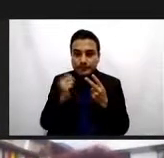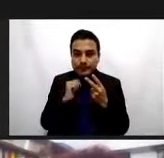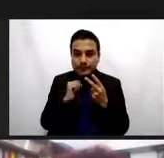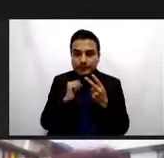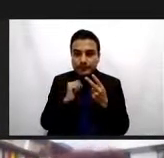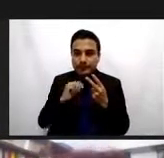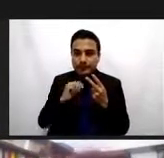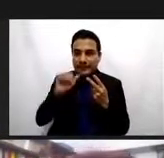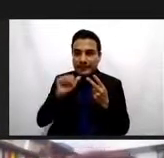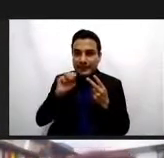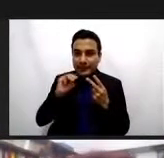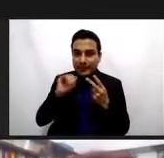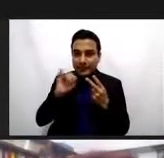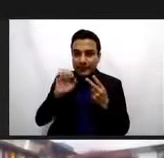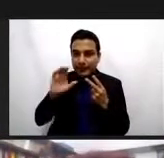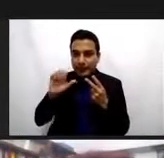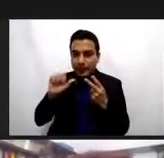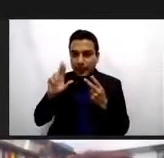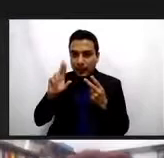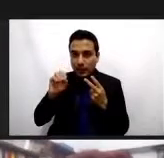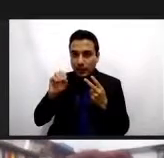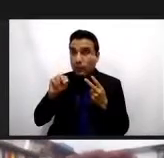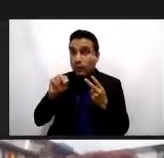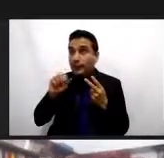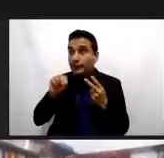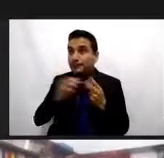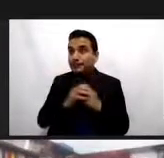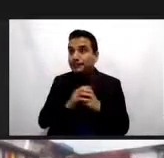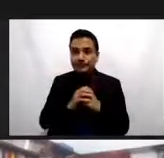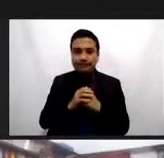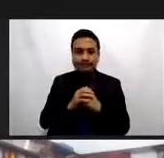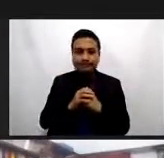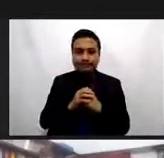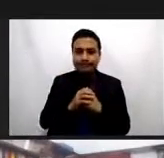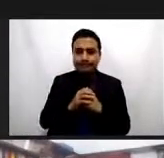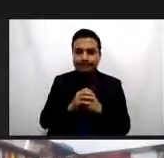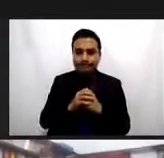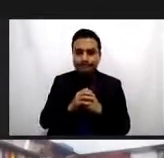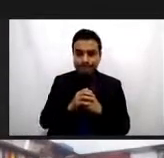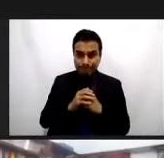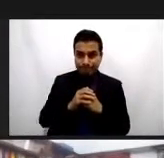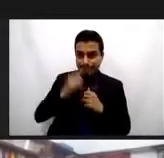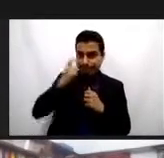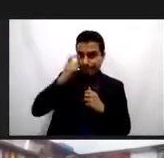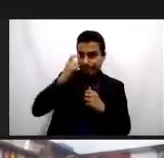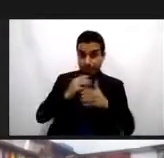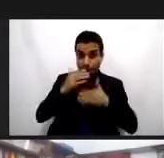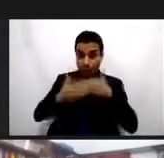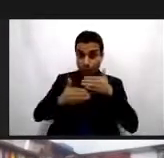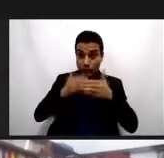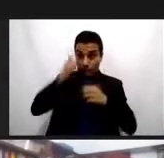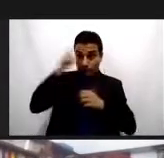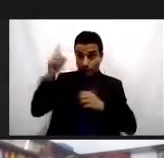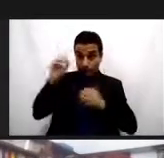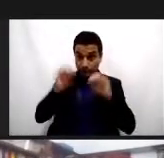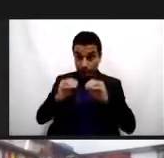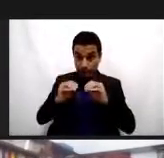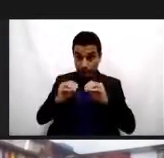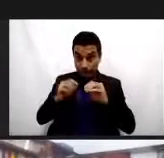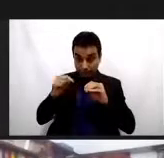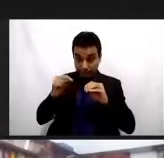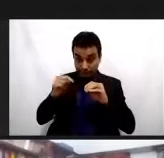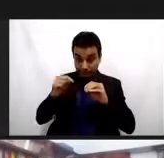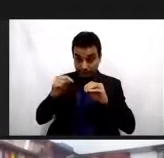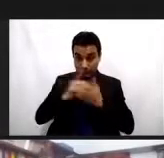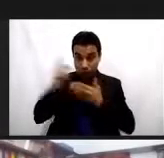de Jamie Cardona, dice, ¿será que el proceso creativo llegue a ser un proyecto de vida inconcluso? Hablando de